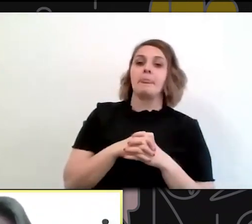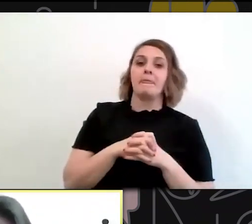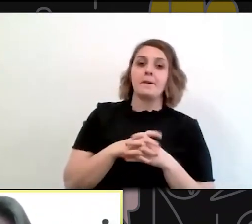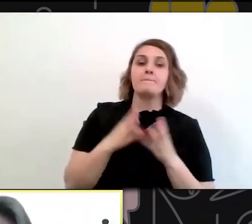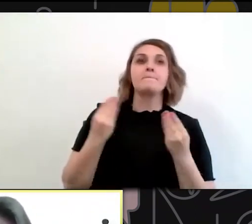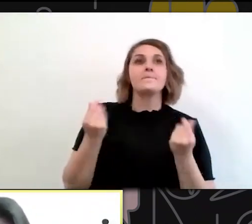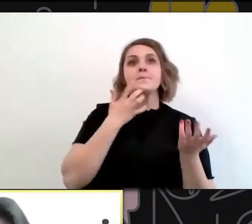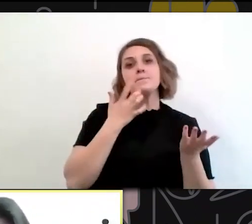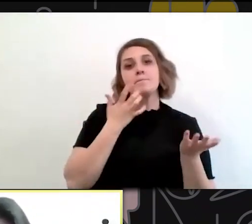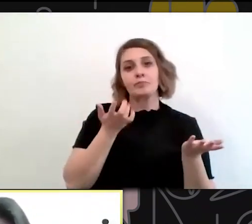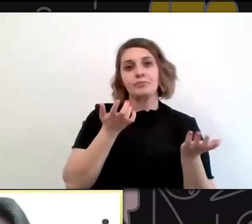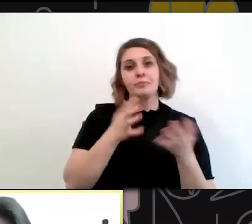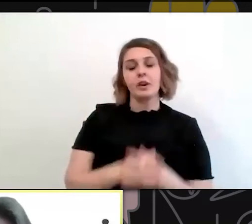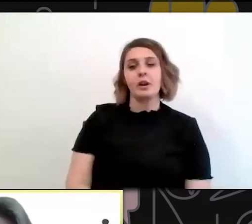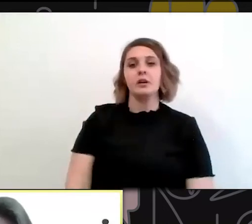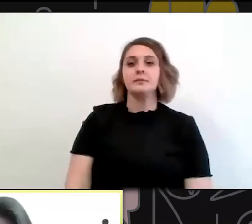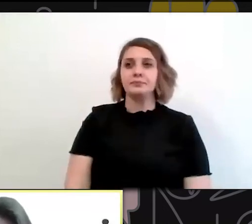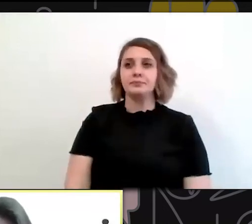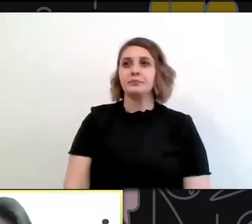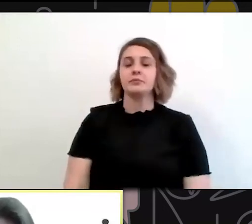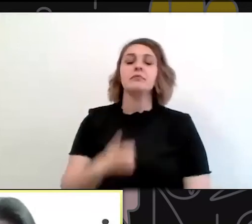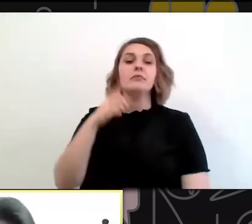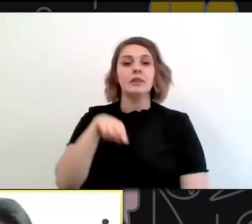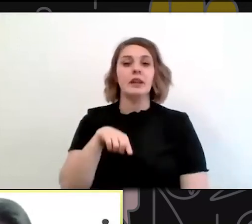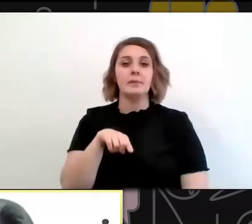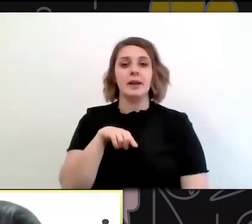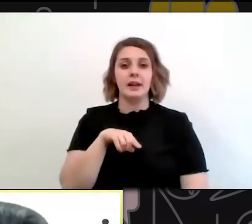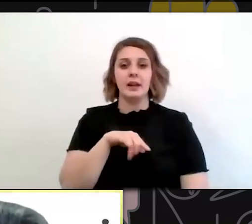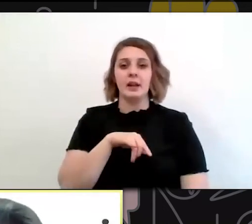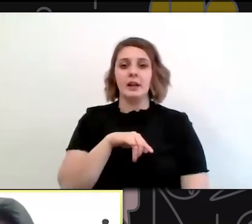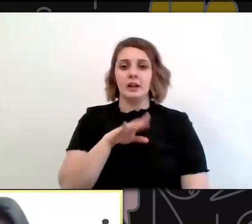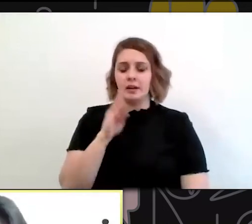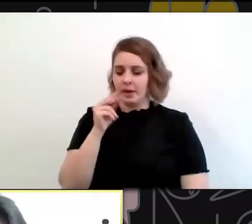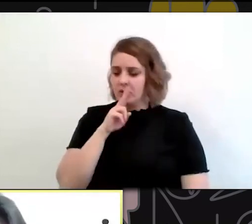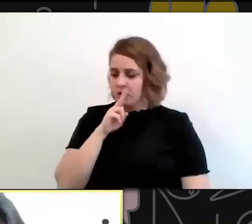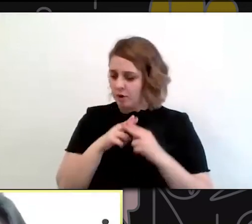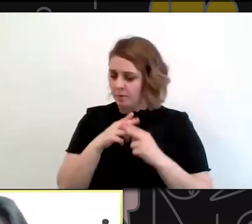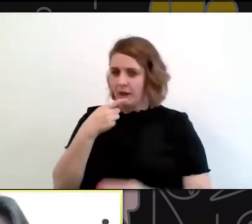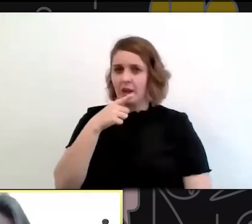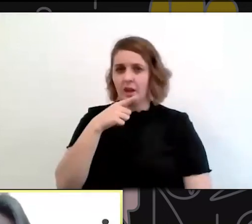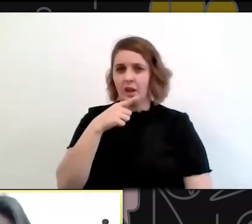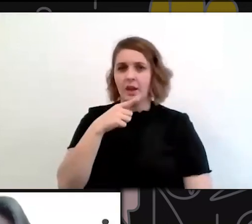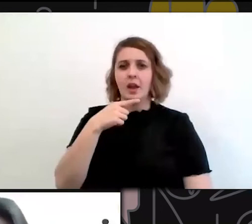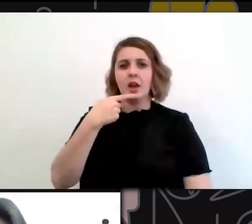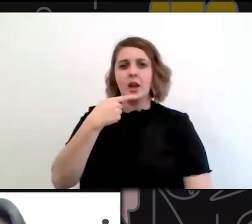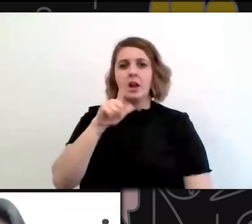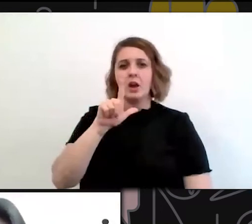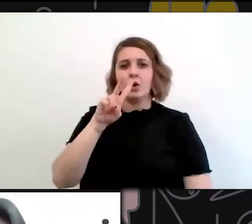Por ejemplo, también existe el glucagón nasal,